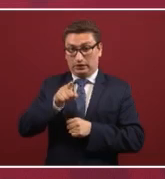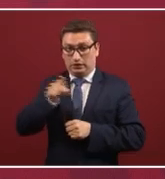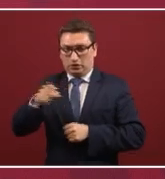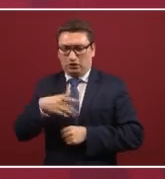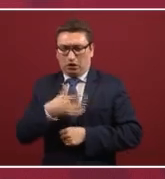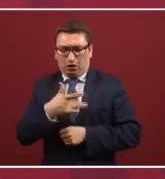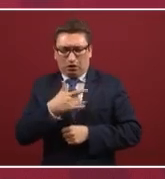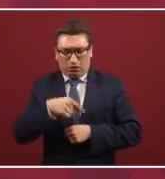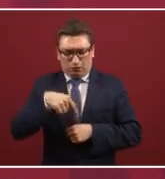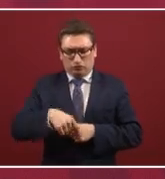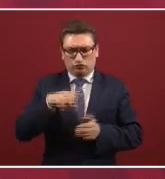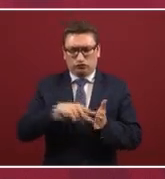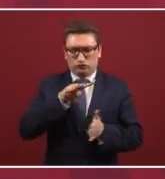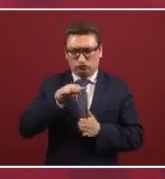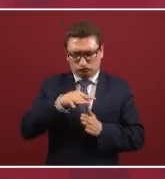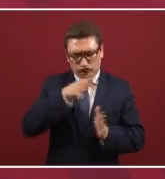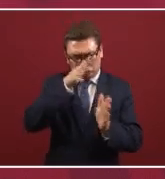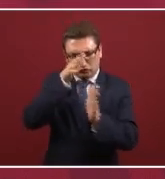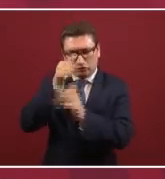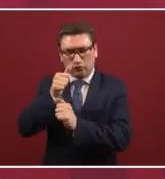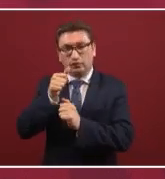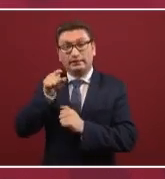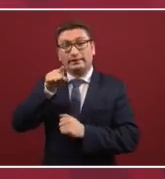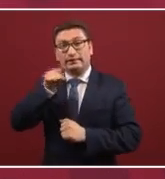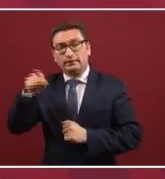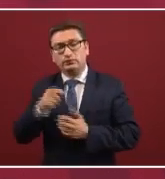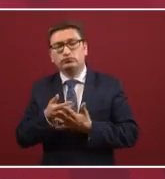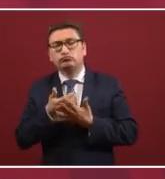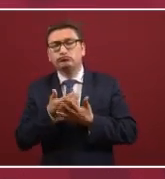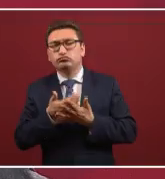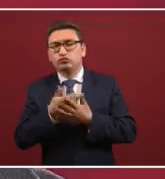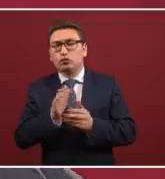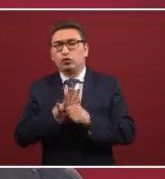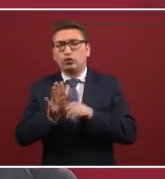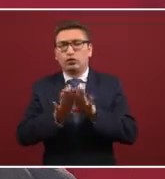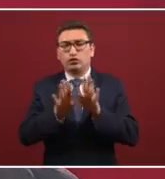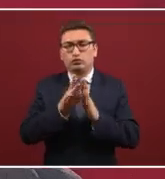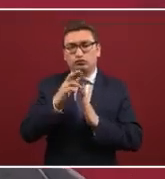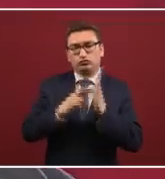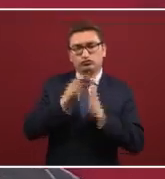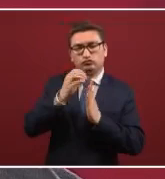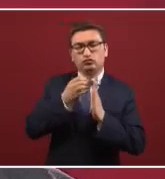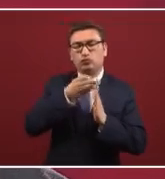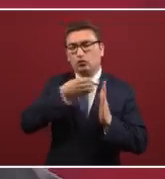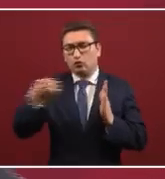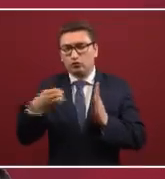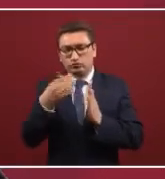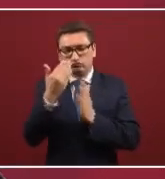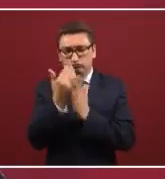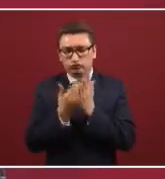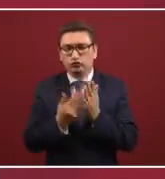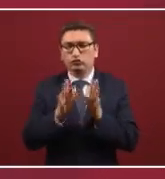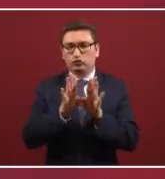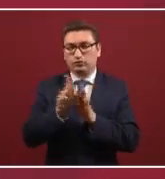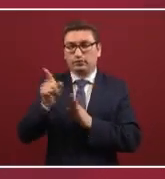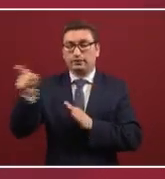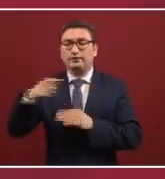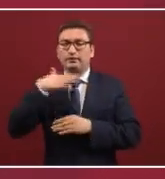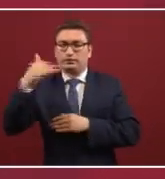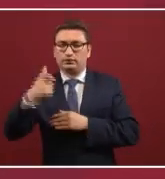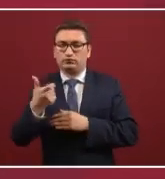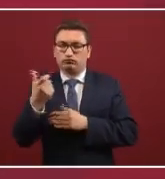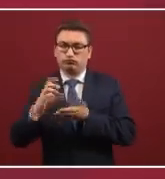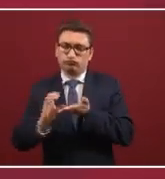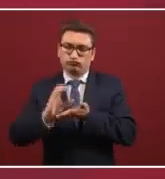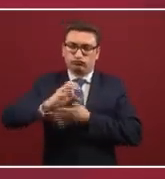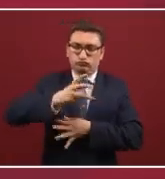año y lo que están viendo es cómo van a cumplir con las nuevas reglas de origen. Eso significa aumento de inversión necesariamente en la